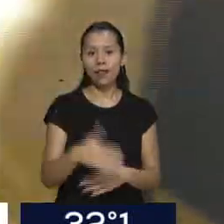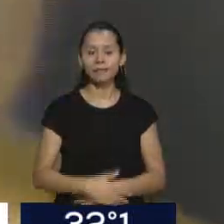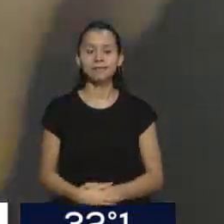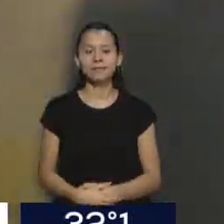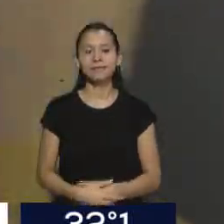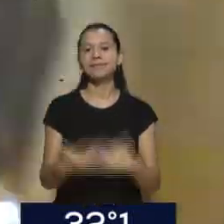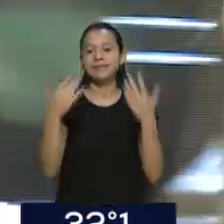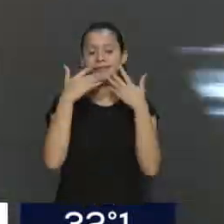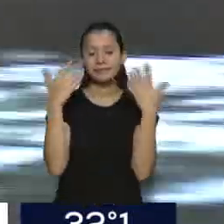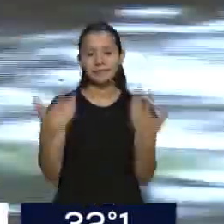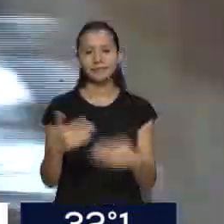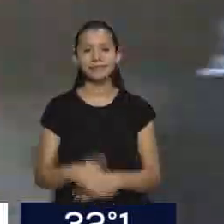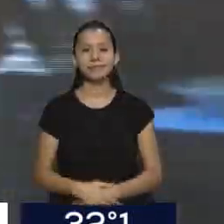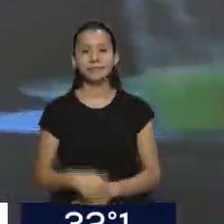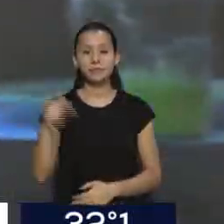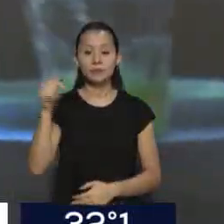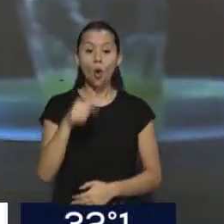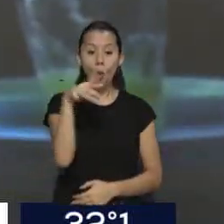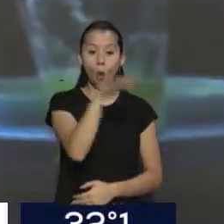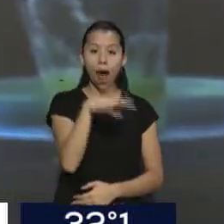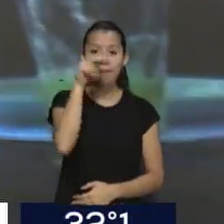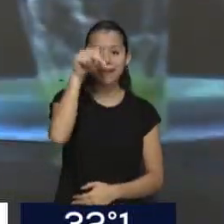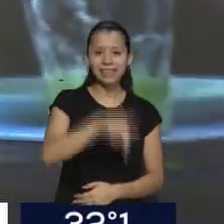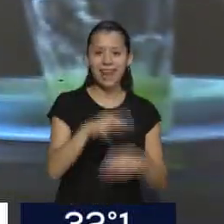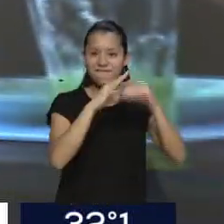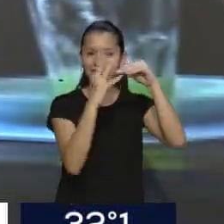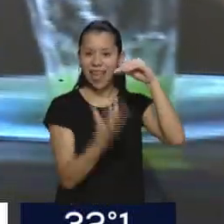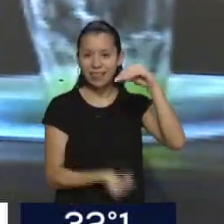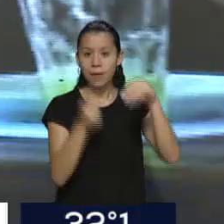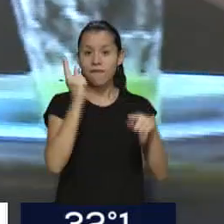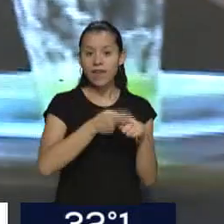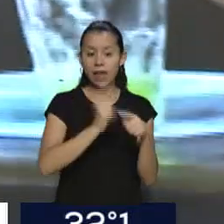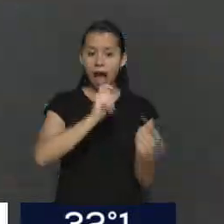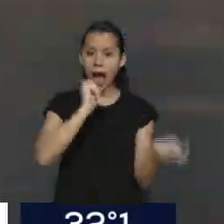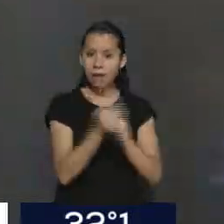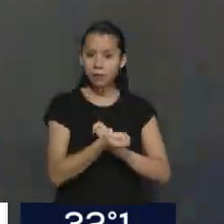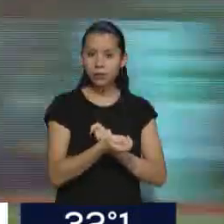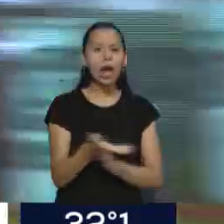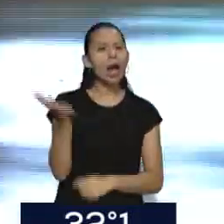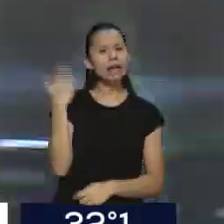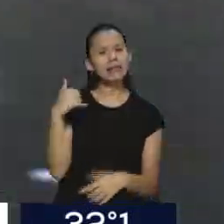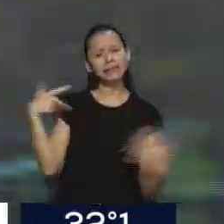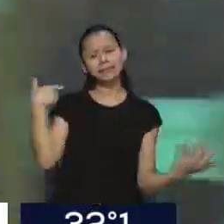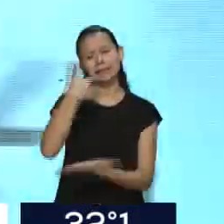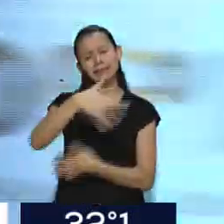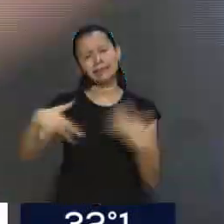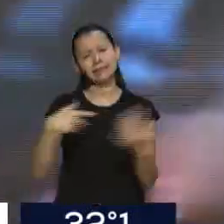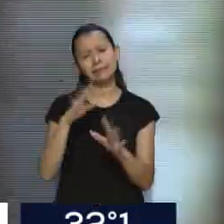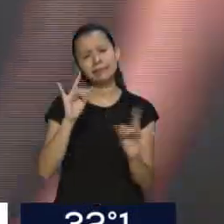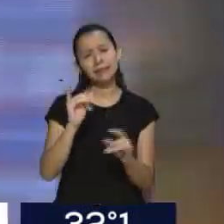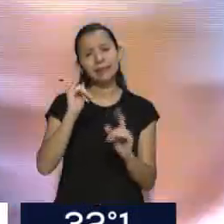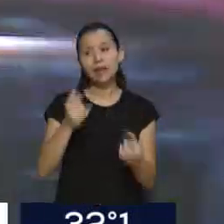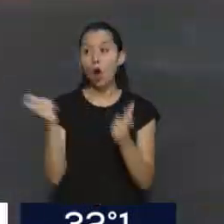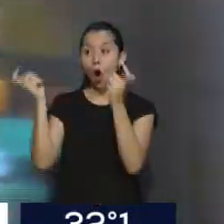En la fiesta departamental de Güemes, en la fiesta de la vendimia, después de tanto lío, hasta intervino la Suprema Corte de